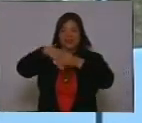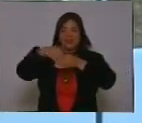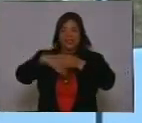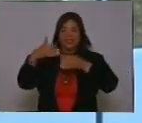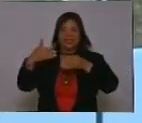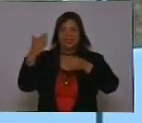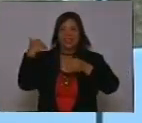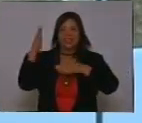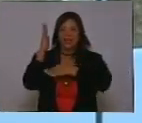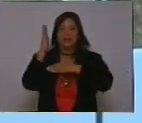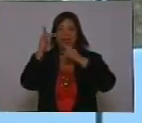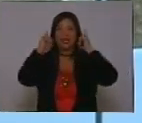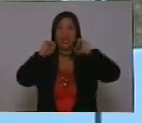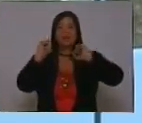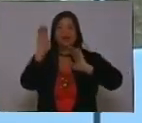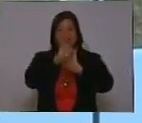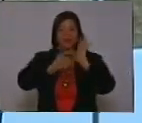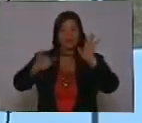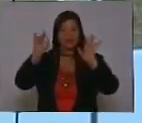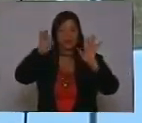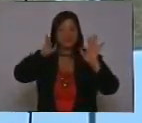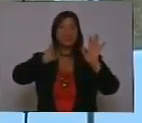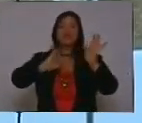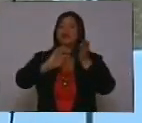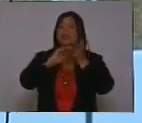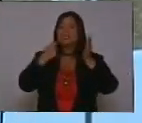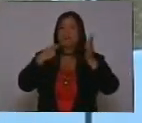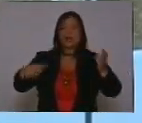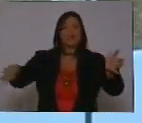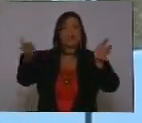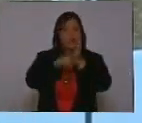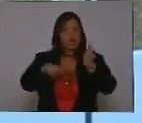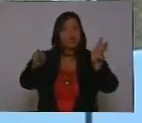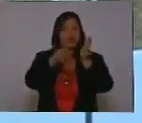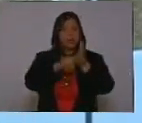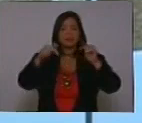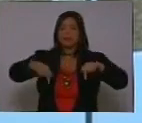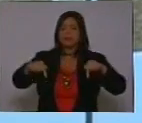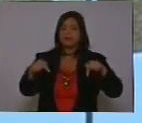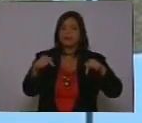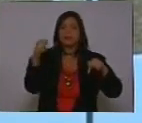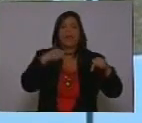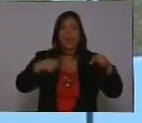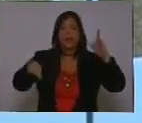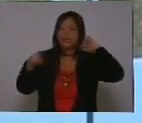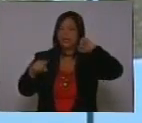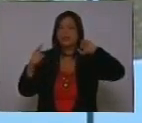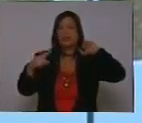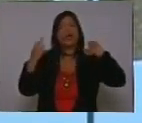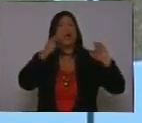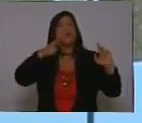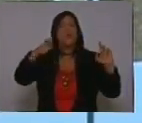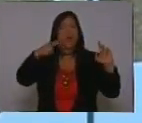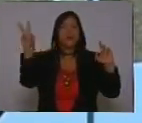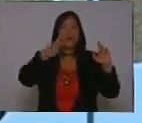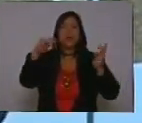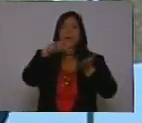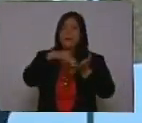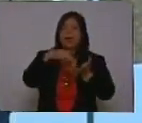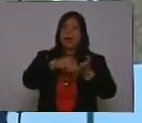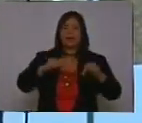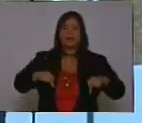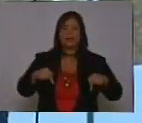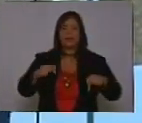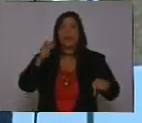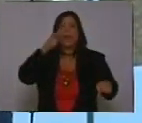almiranta para la constituyente, y lo voy a recalcar porque aquí está presente el pueblo mirandino,